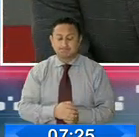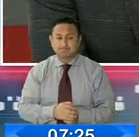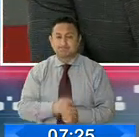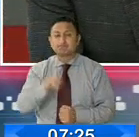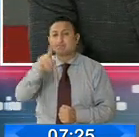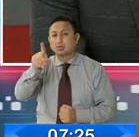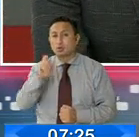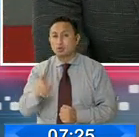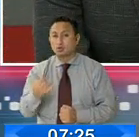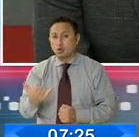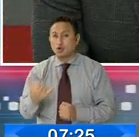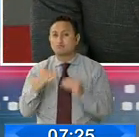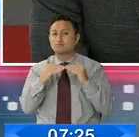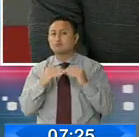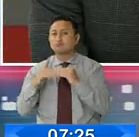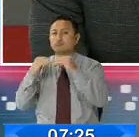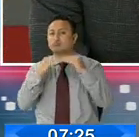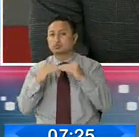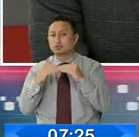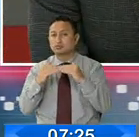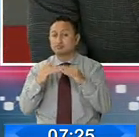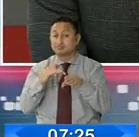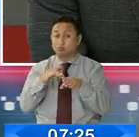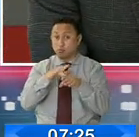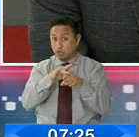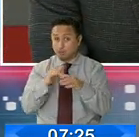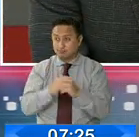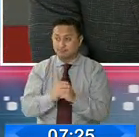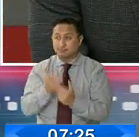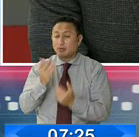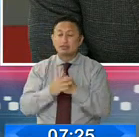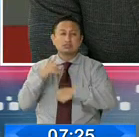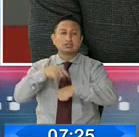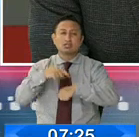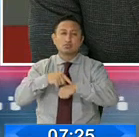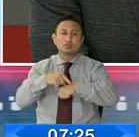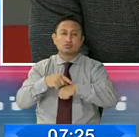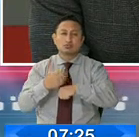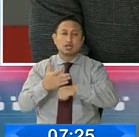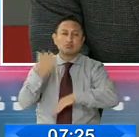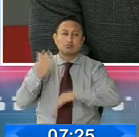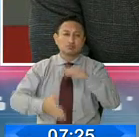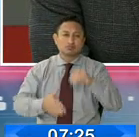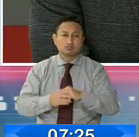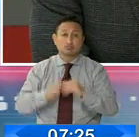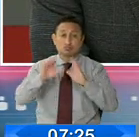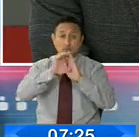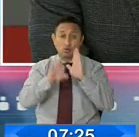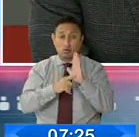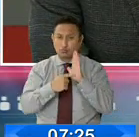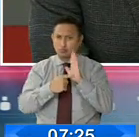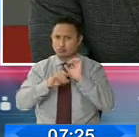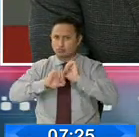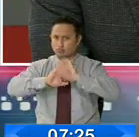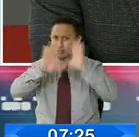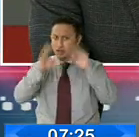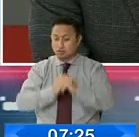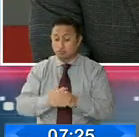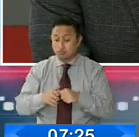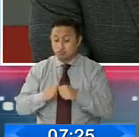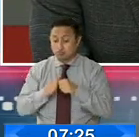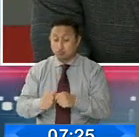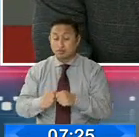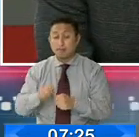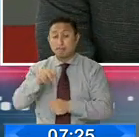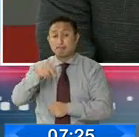ingeniero. ¿Cuál es el plan B en caso de que no se lleguen los tiempos? El Código de la Democracia es muy claro, se tienen que posicionar presidentes en